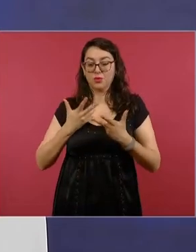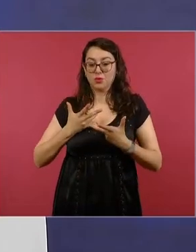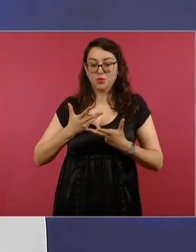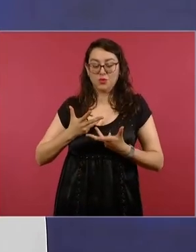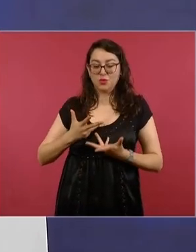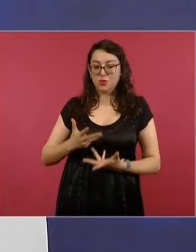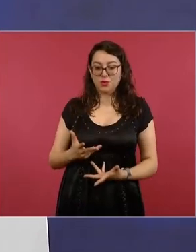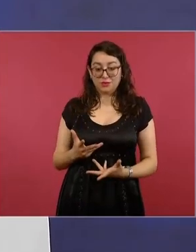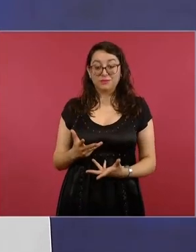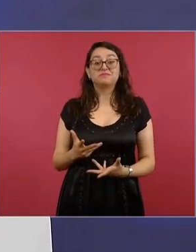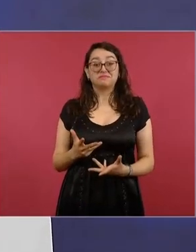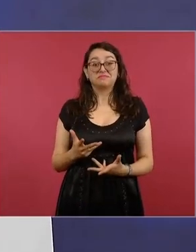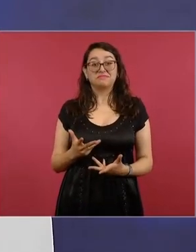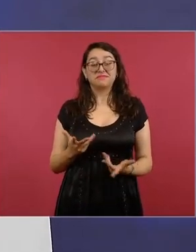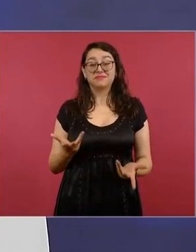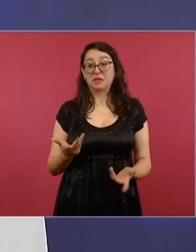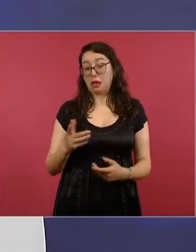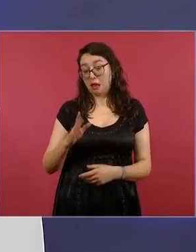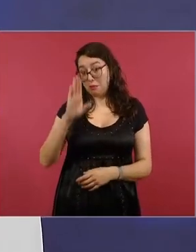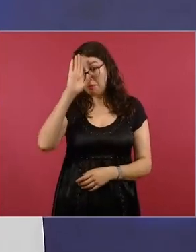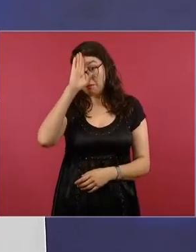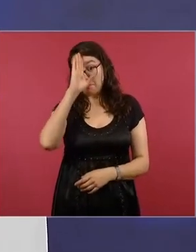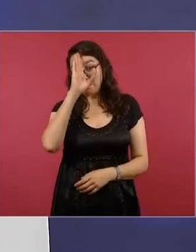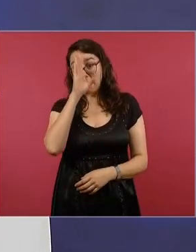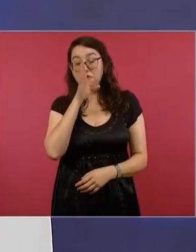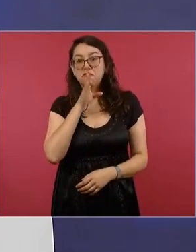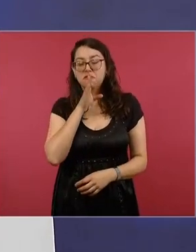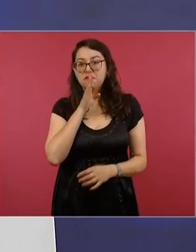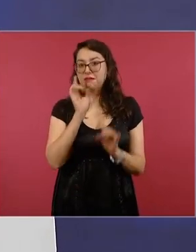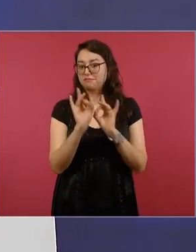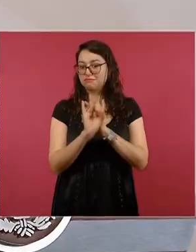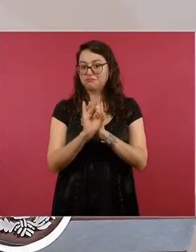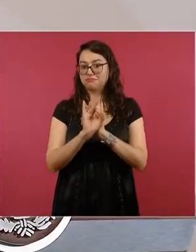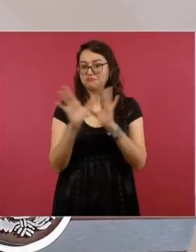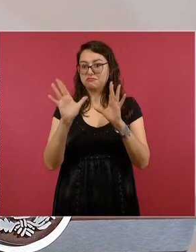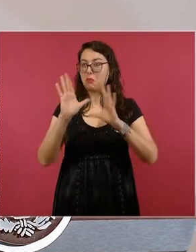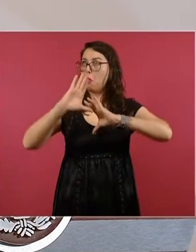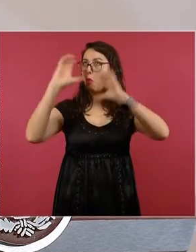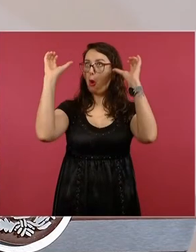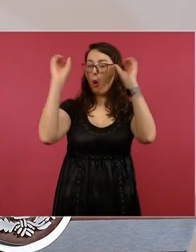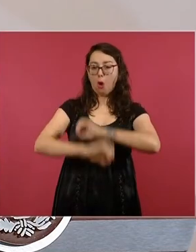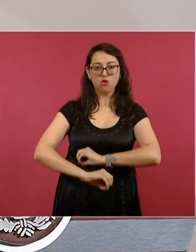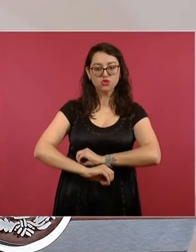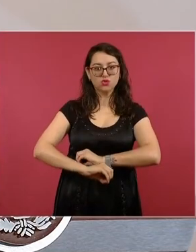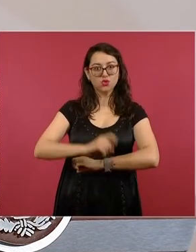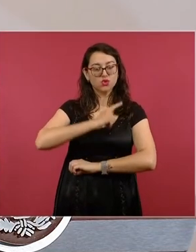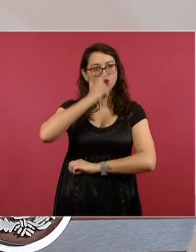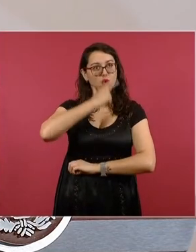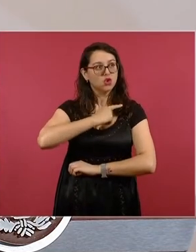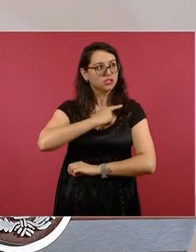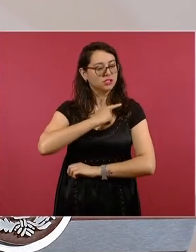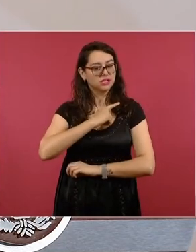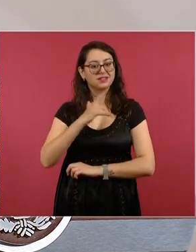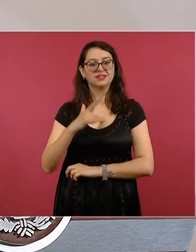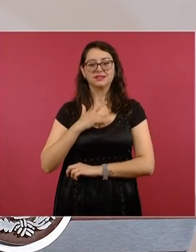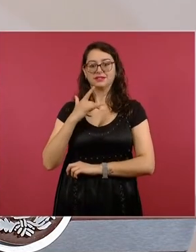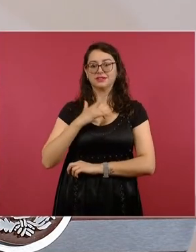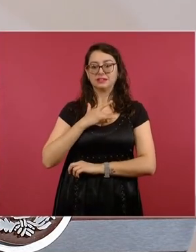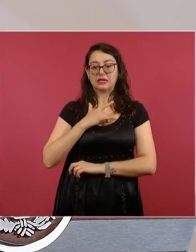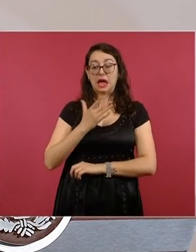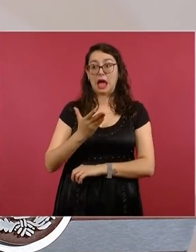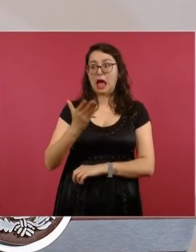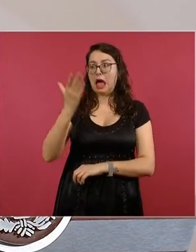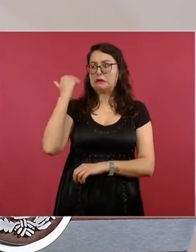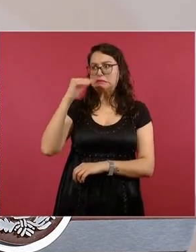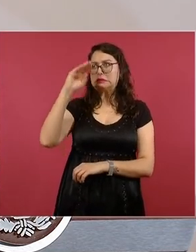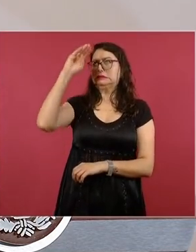una momentánea noche en el día por unos minutos. Lo que antes se pensaba como una alteración del orden natural